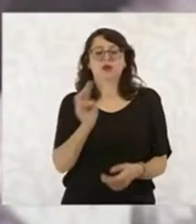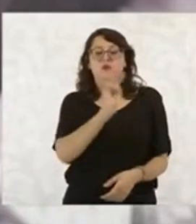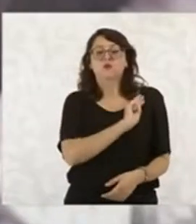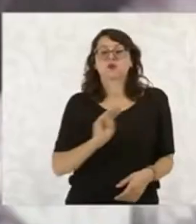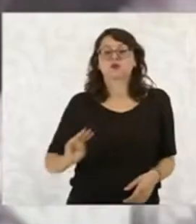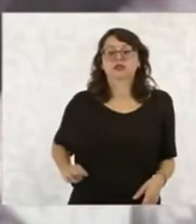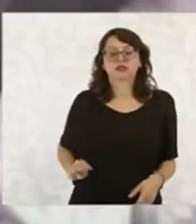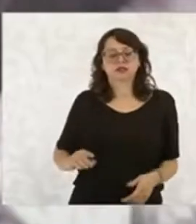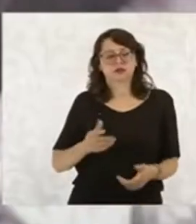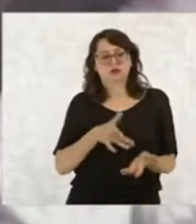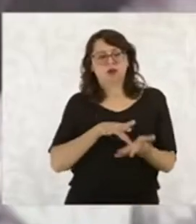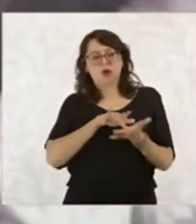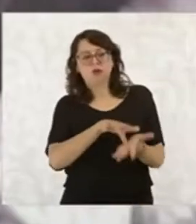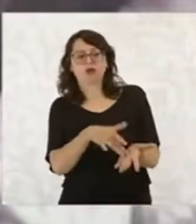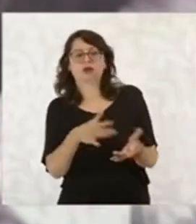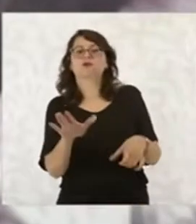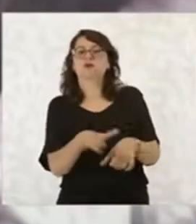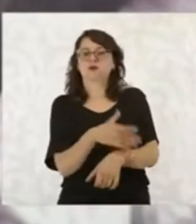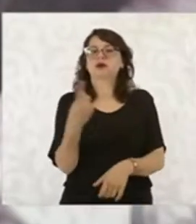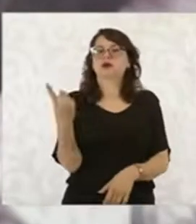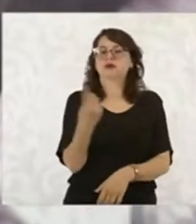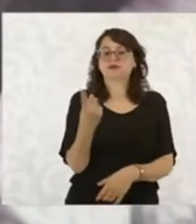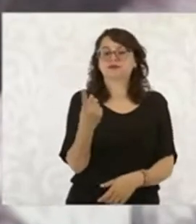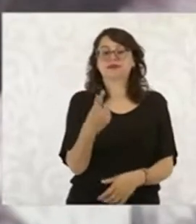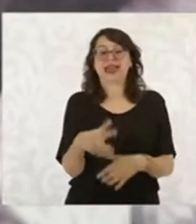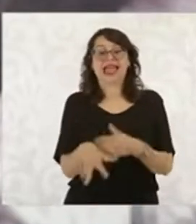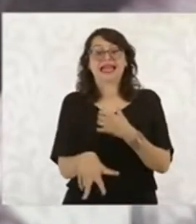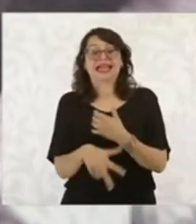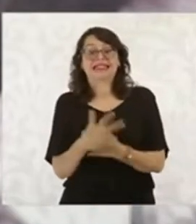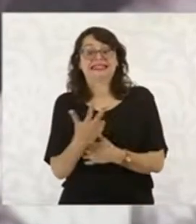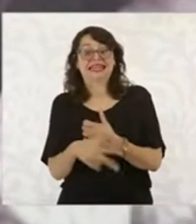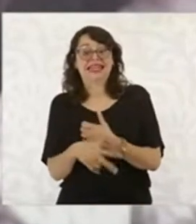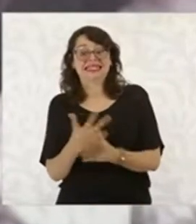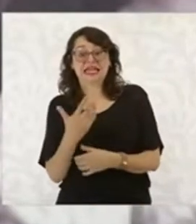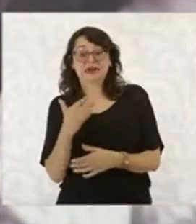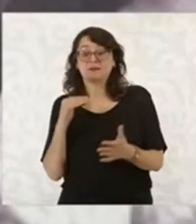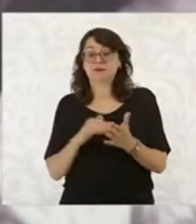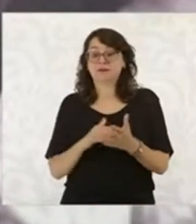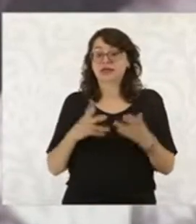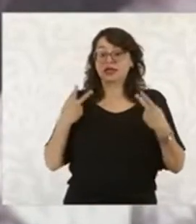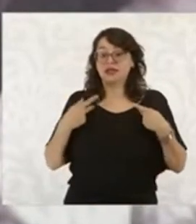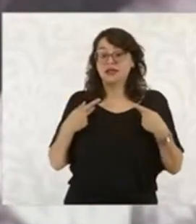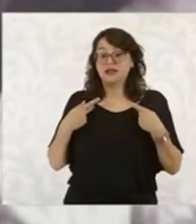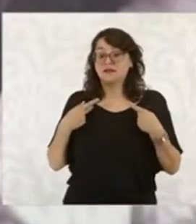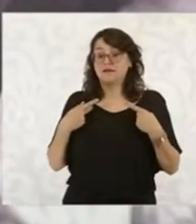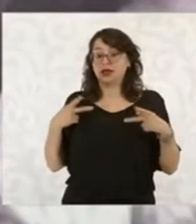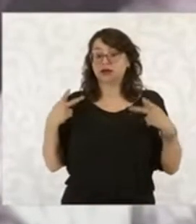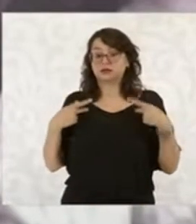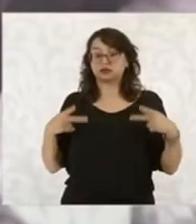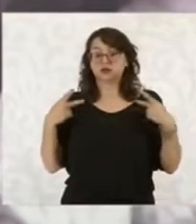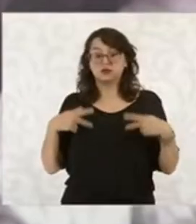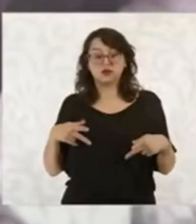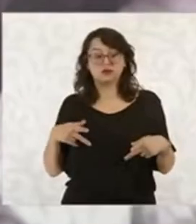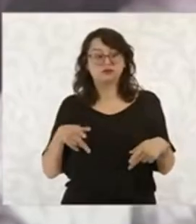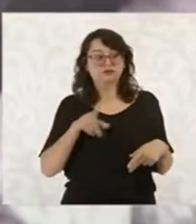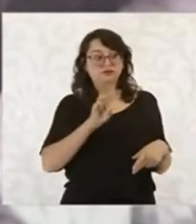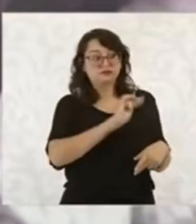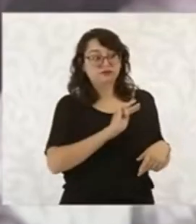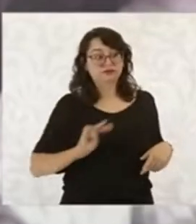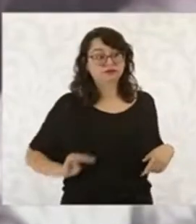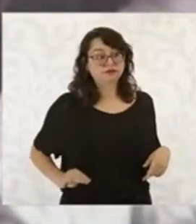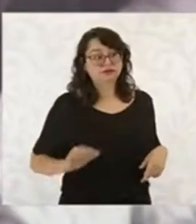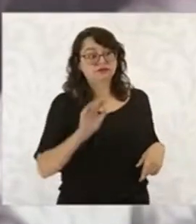que también pudimos detectar es que en más de 13,000 casos los propios municipios no hacen el trámite de prórroga de